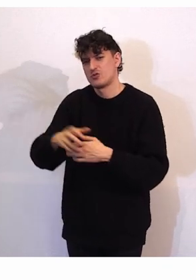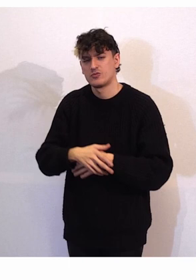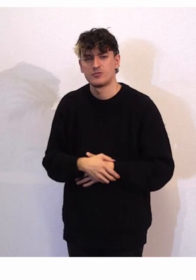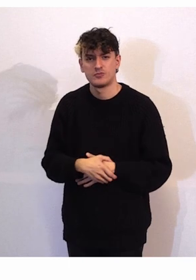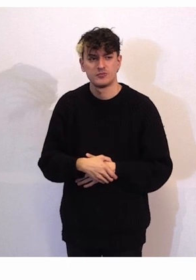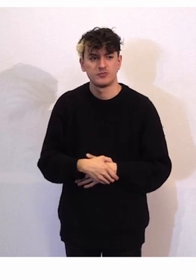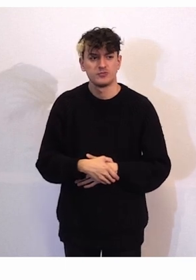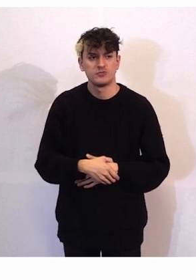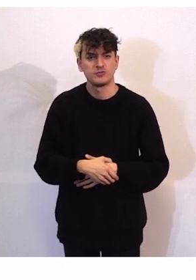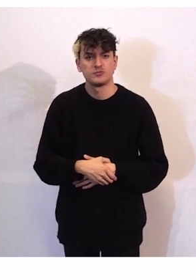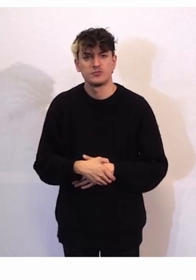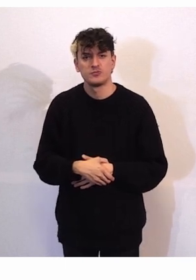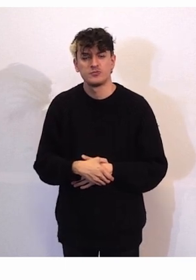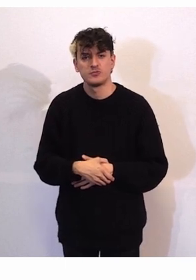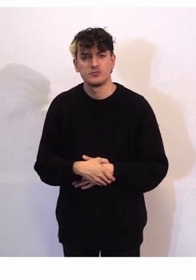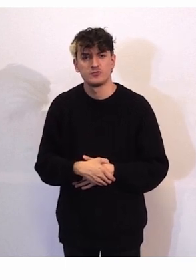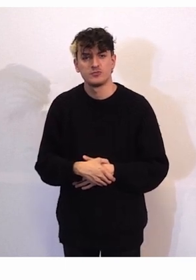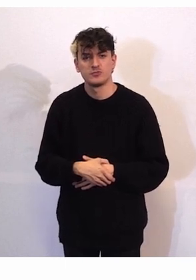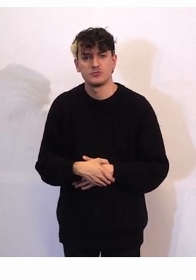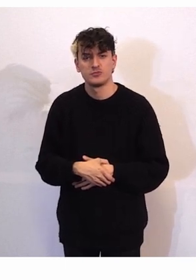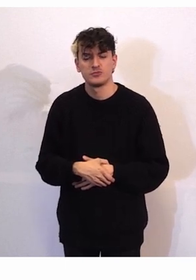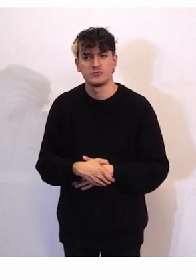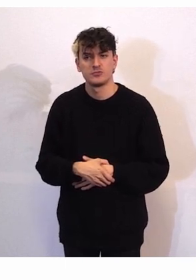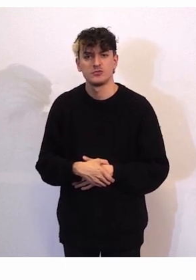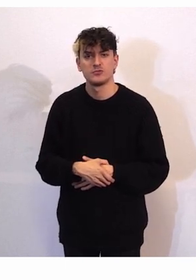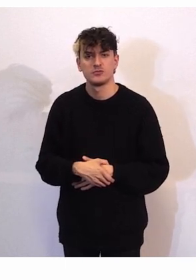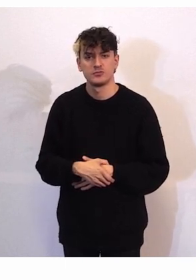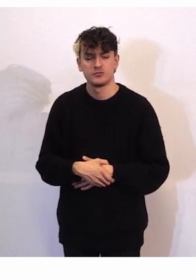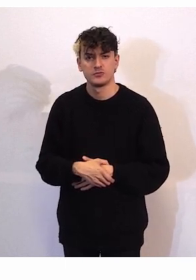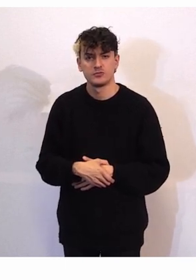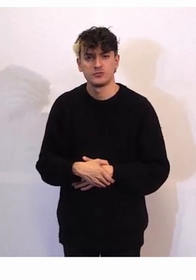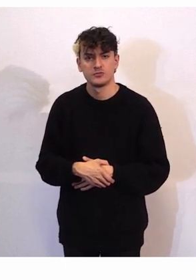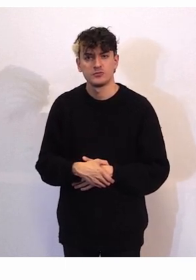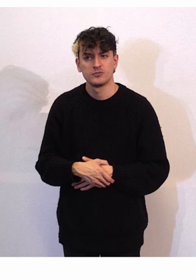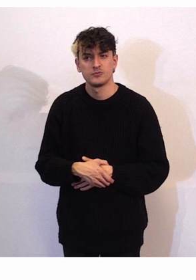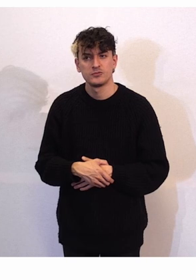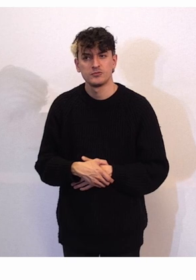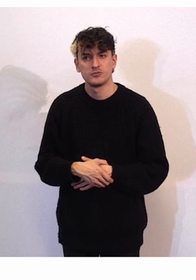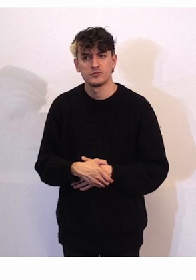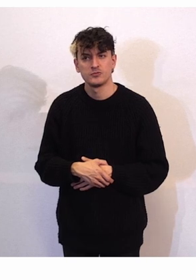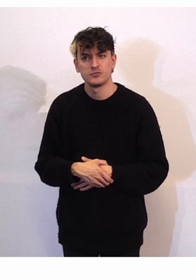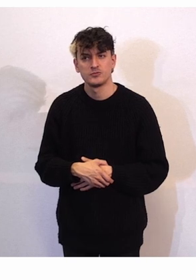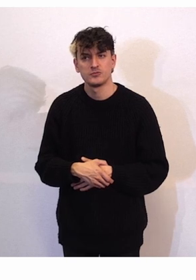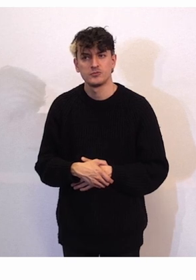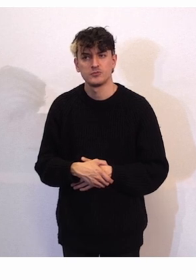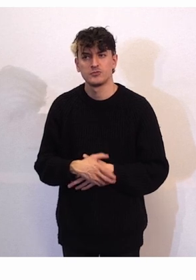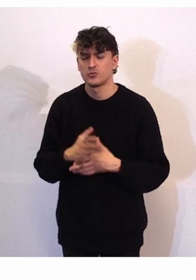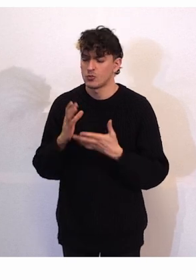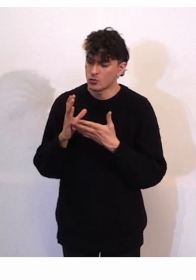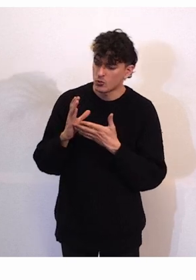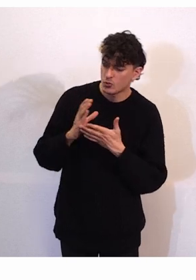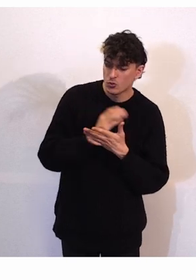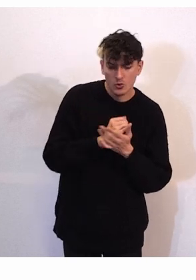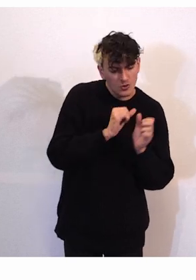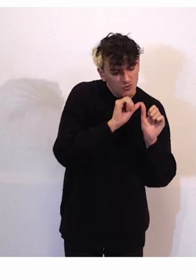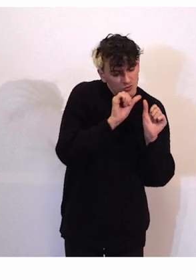Magdalena, toda la manera que tenemos que comunicar. ¿Con